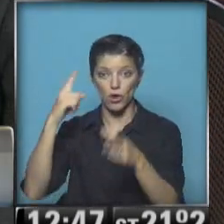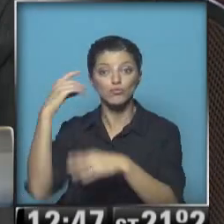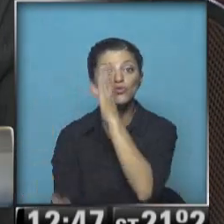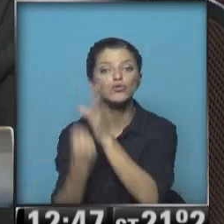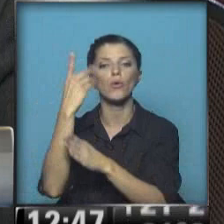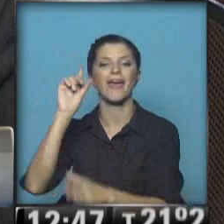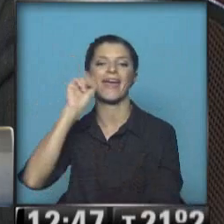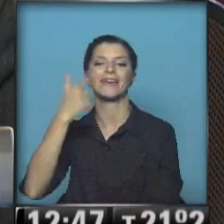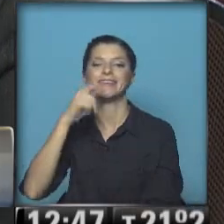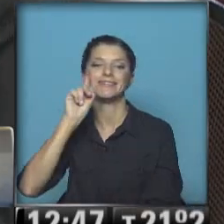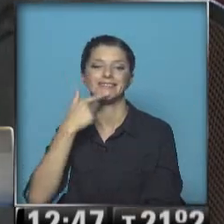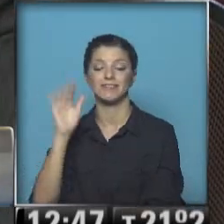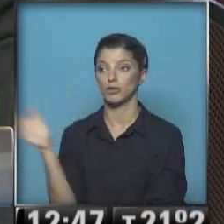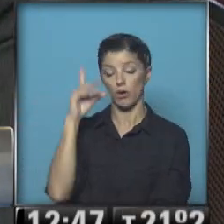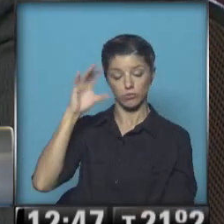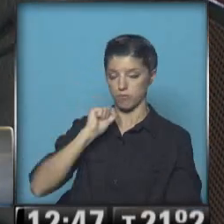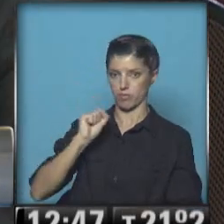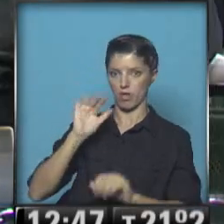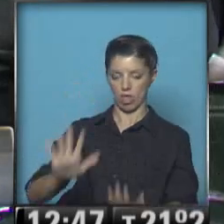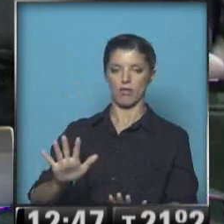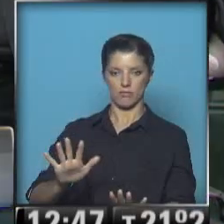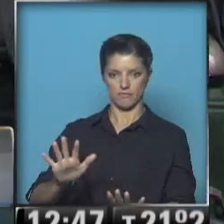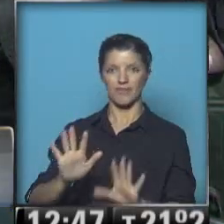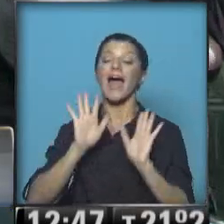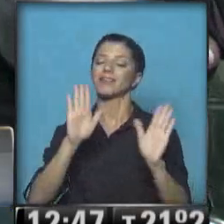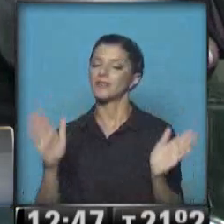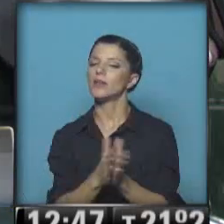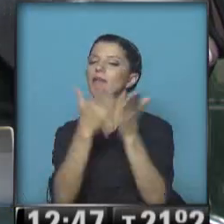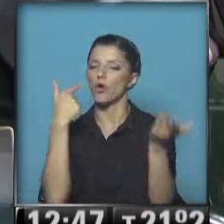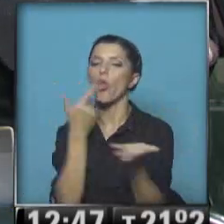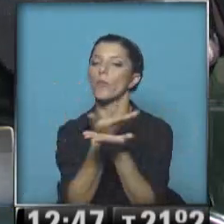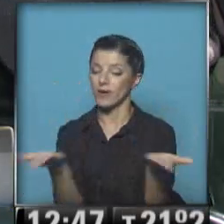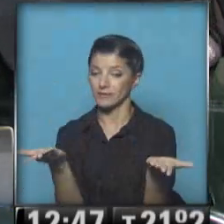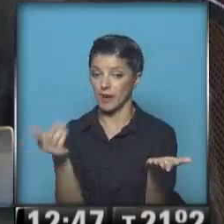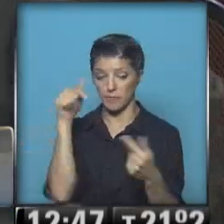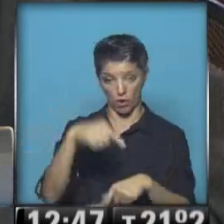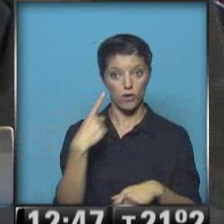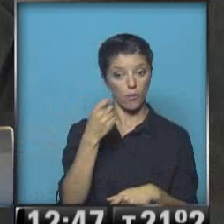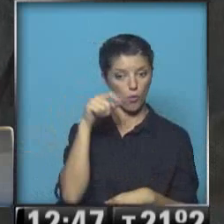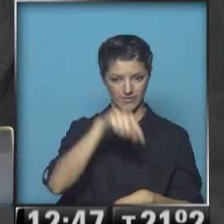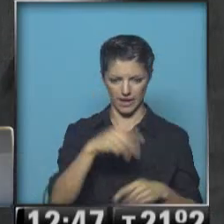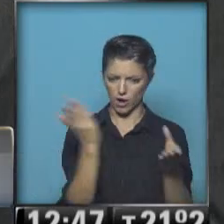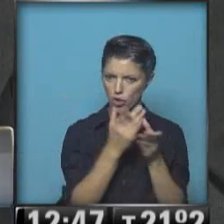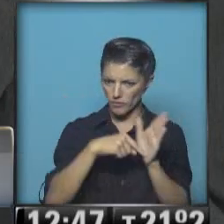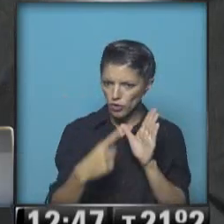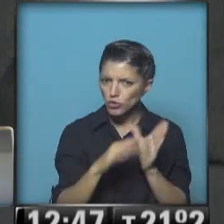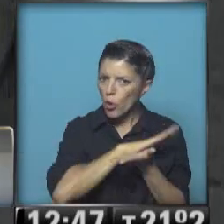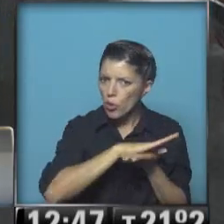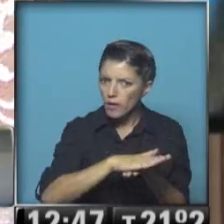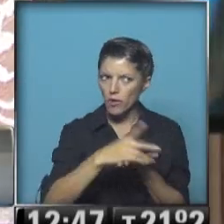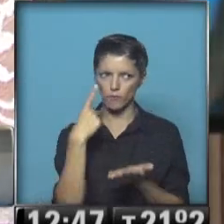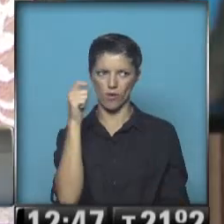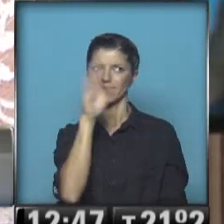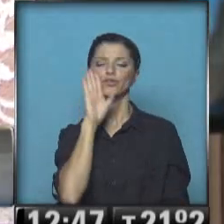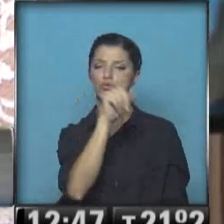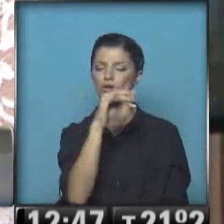inesperada para todo el mundo así está planteado en el libro ahora estamos viendo por los documentos que en realidad en Estados Unidos una una buena previsión